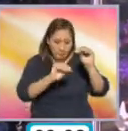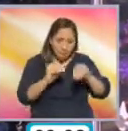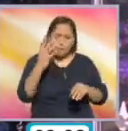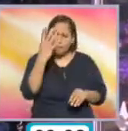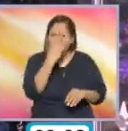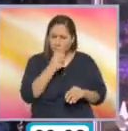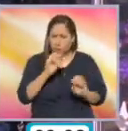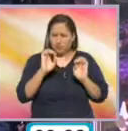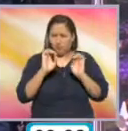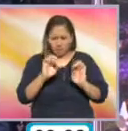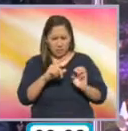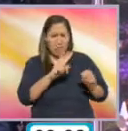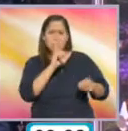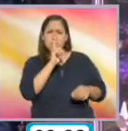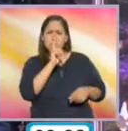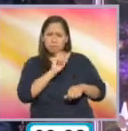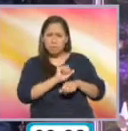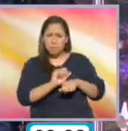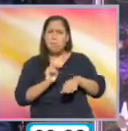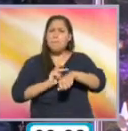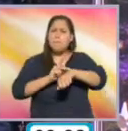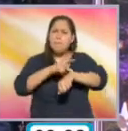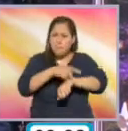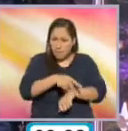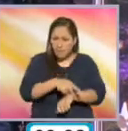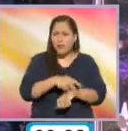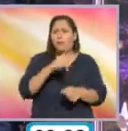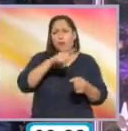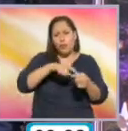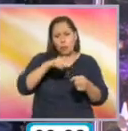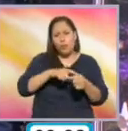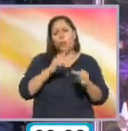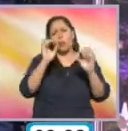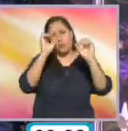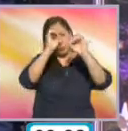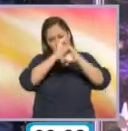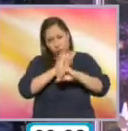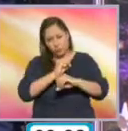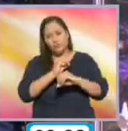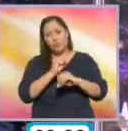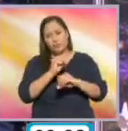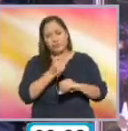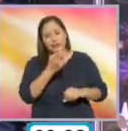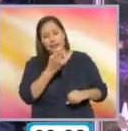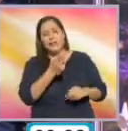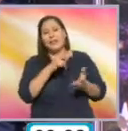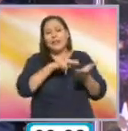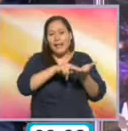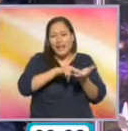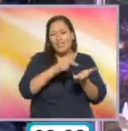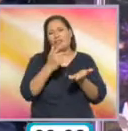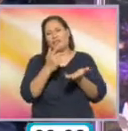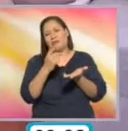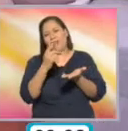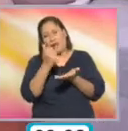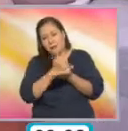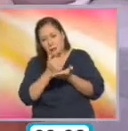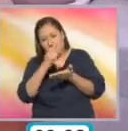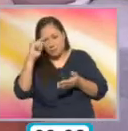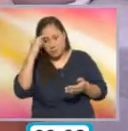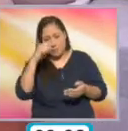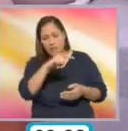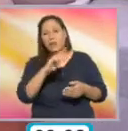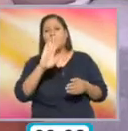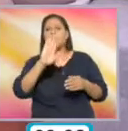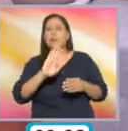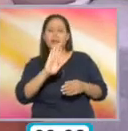Que son muy sobrias, son de piel, muchas veces en colores oscuros, que también dan como un acento fino, a lo mejor. Exactamente.